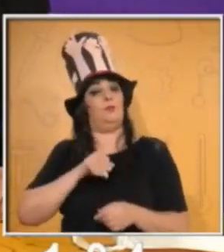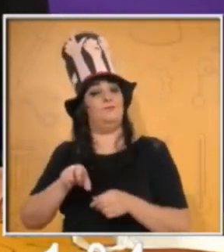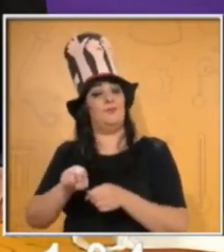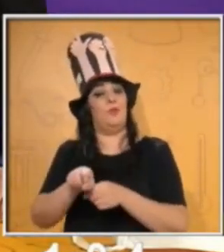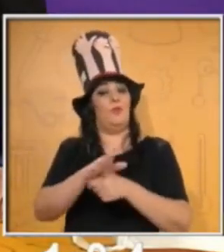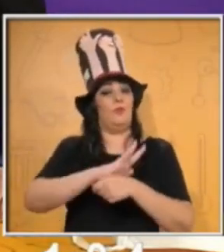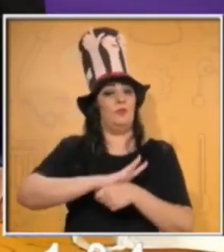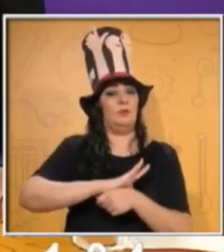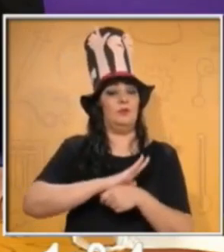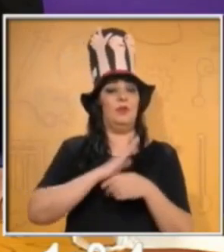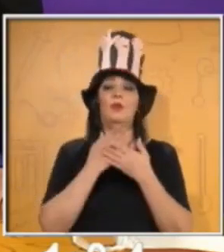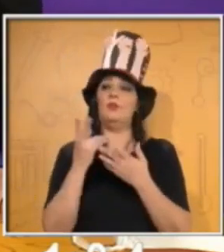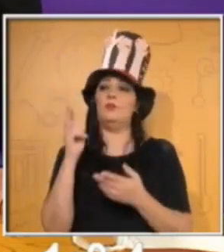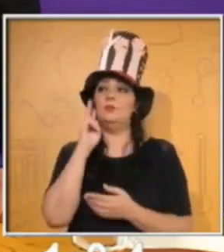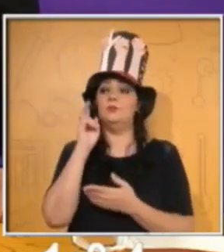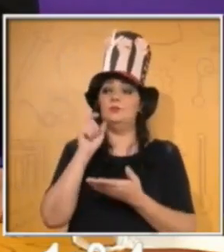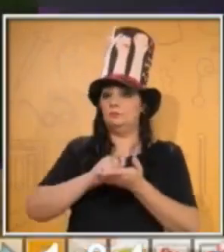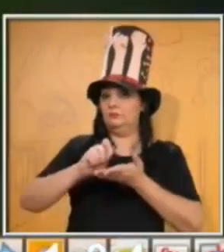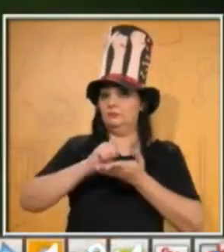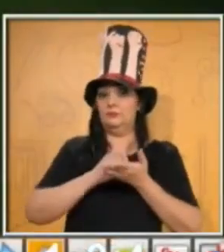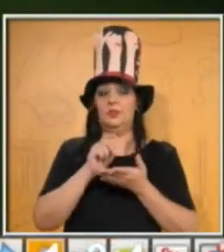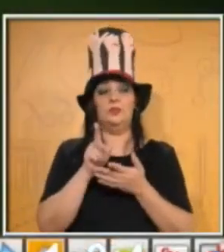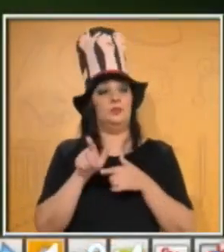lo siguiente. ¿Me apoyan en pantalla?